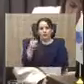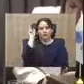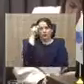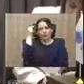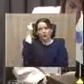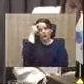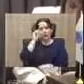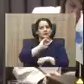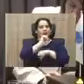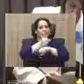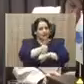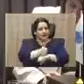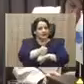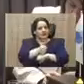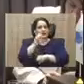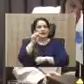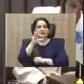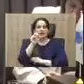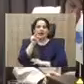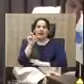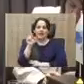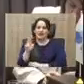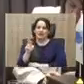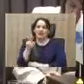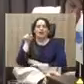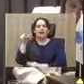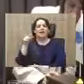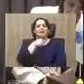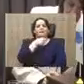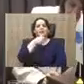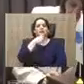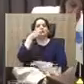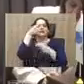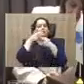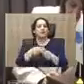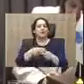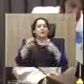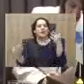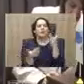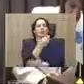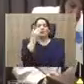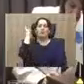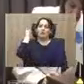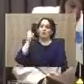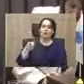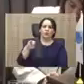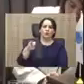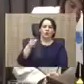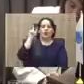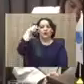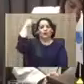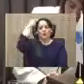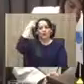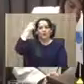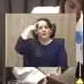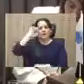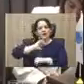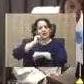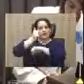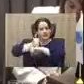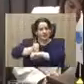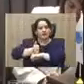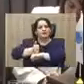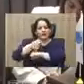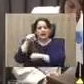escáneres. La prensa le llamó un nuevo ultimátum al gobierno para presentar o para poner los escáneres, para instalar los